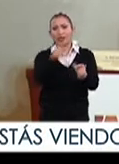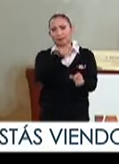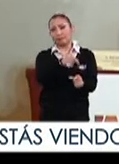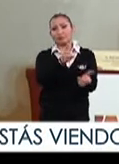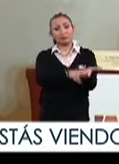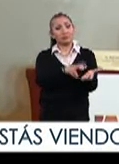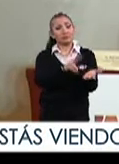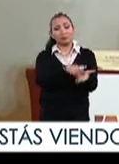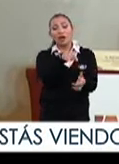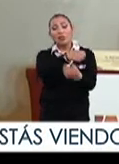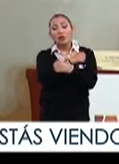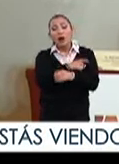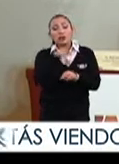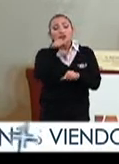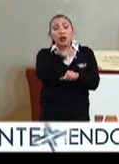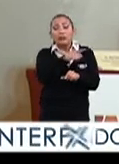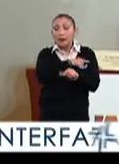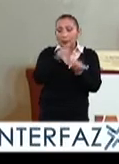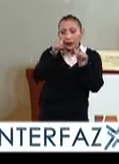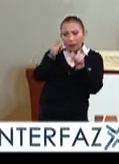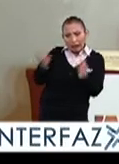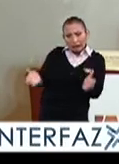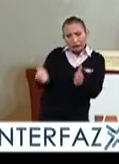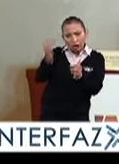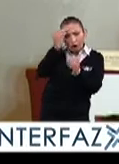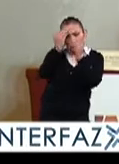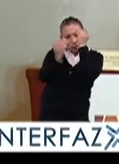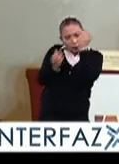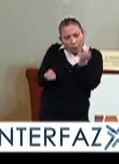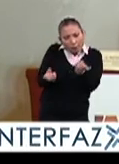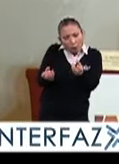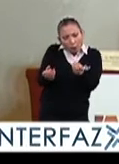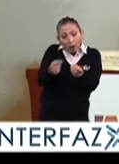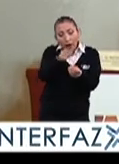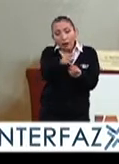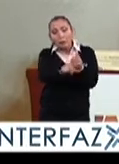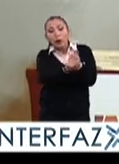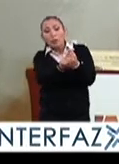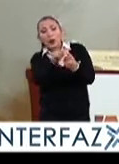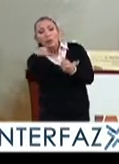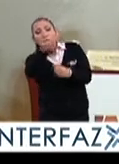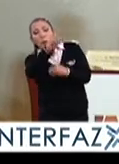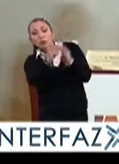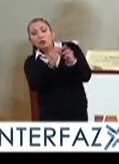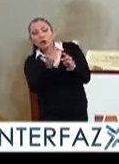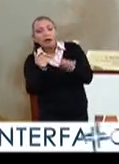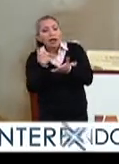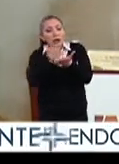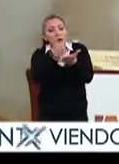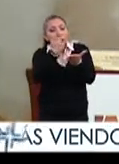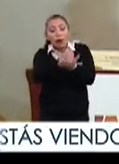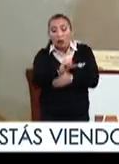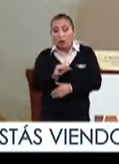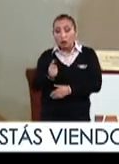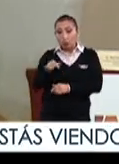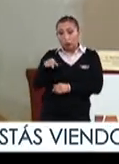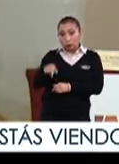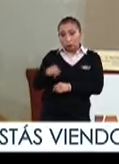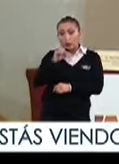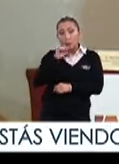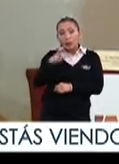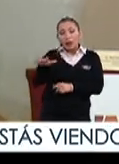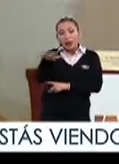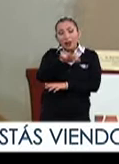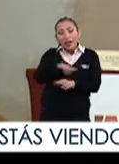Una educación que considere, por un lado, la construcción de conocimiento que atienda a las problemáticas globales y, por el otro,